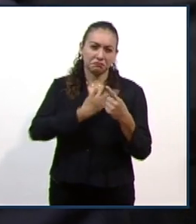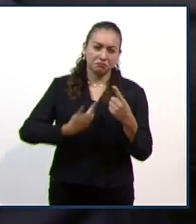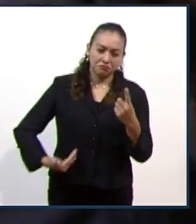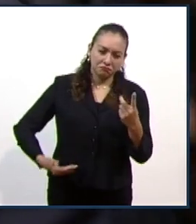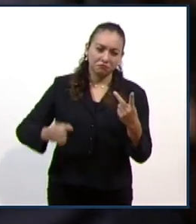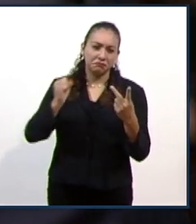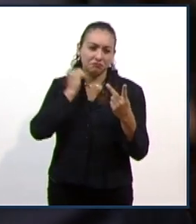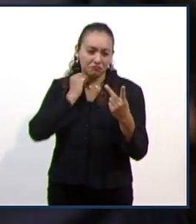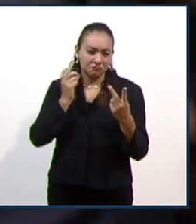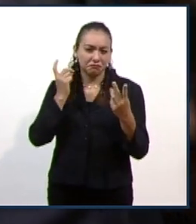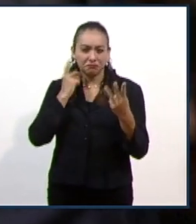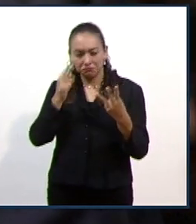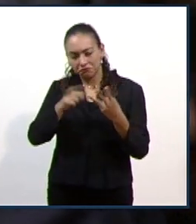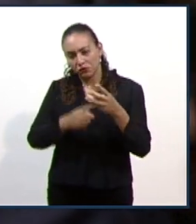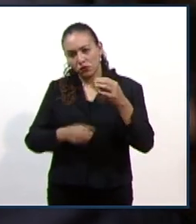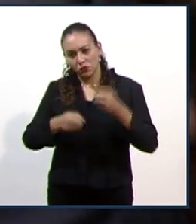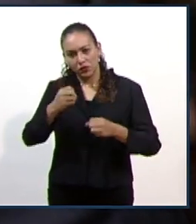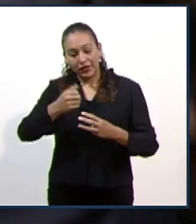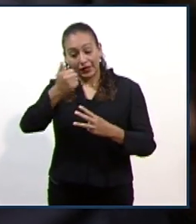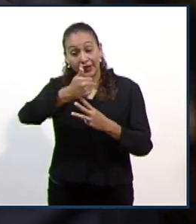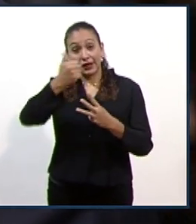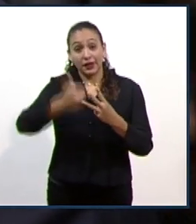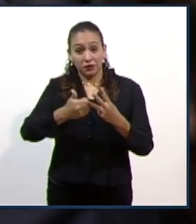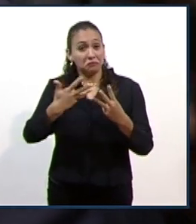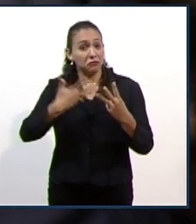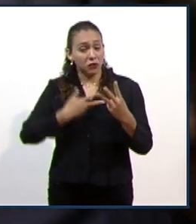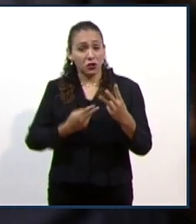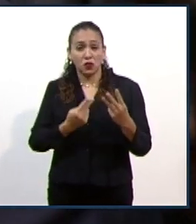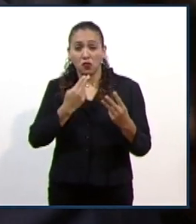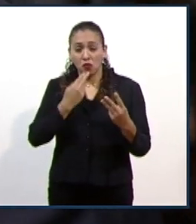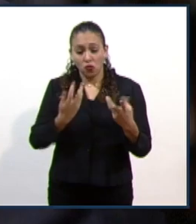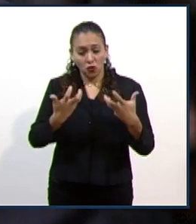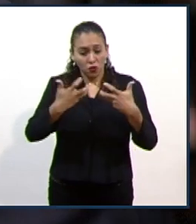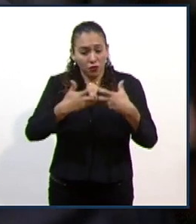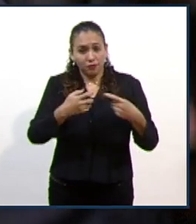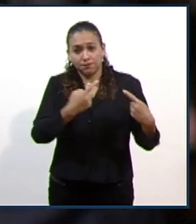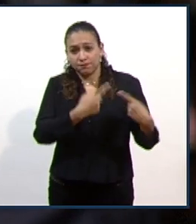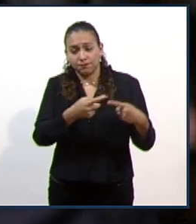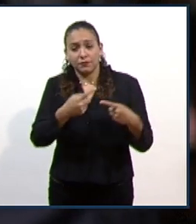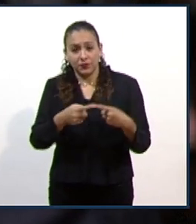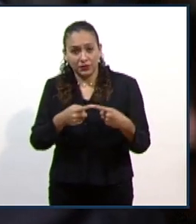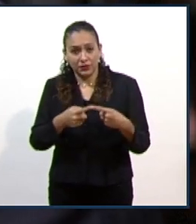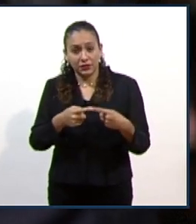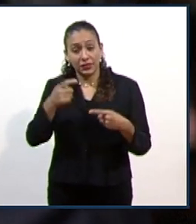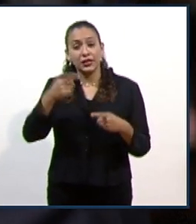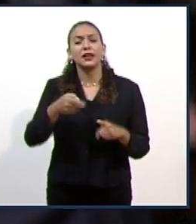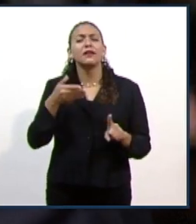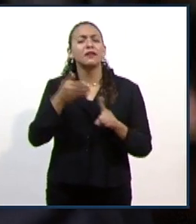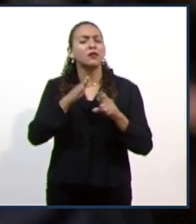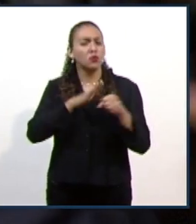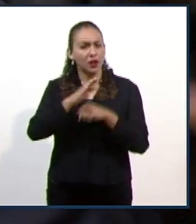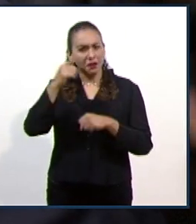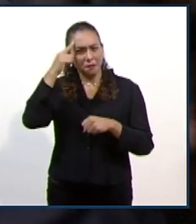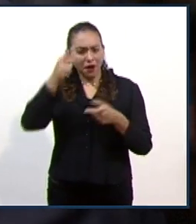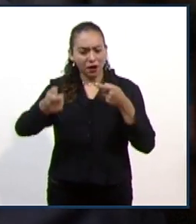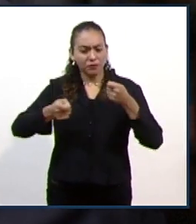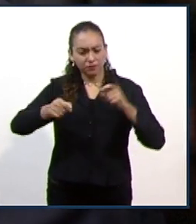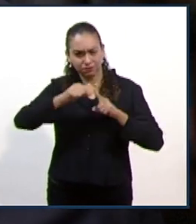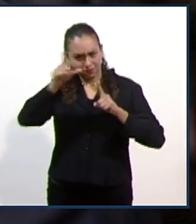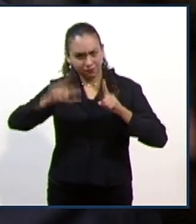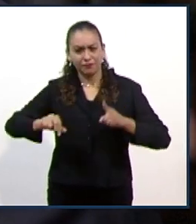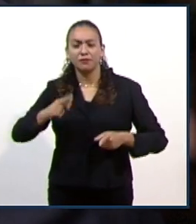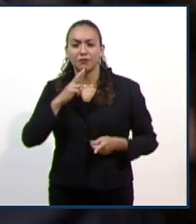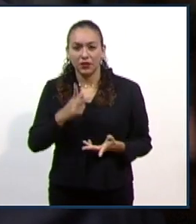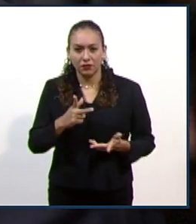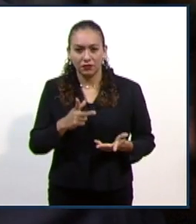funciones públicas caracterizan y dan fuerza a los regímenes democráticos modernos. México